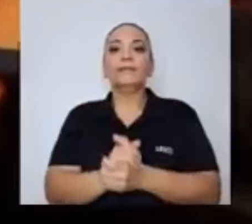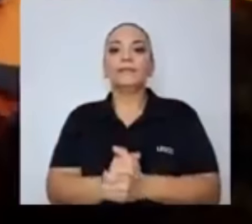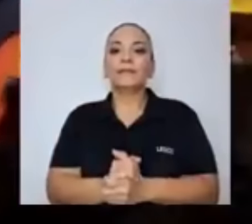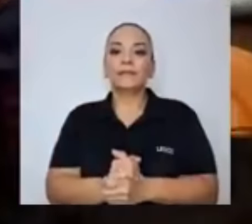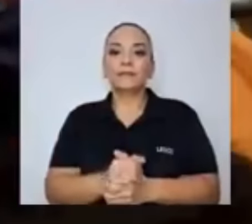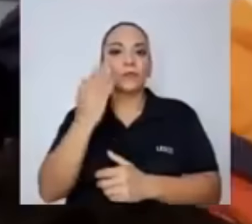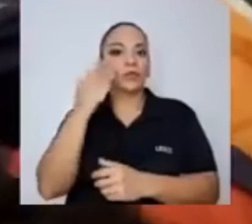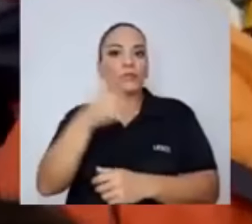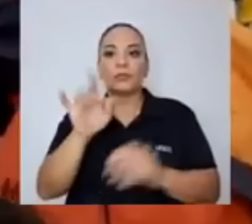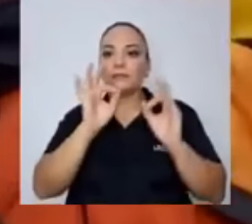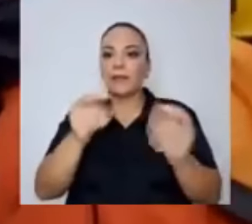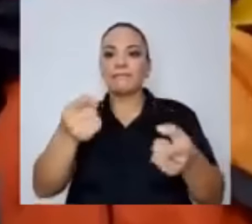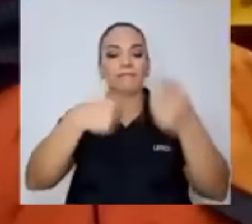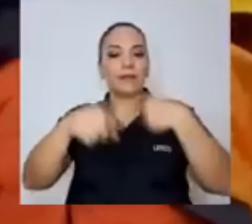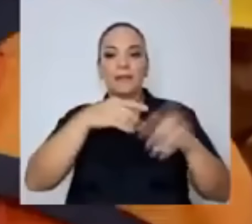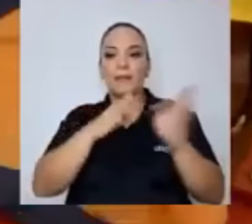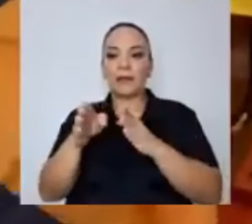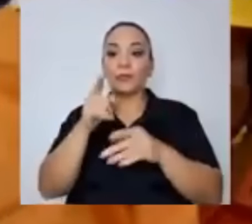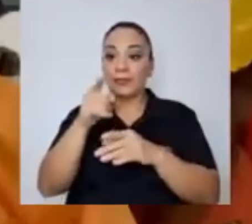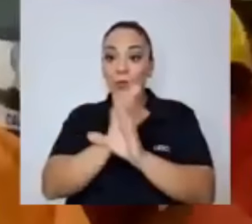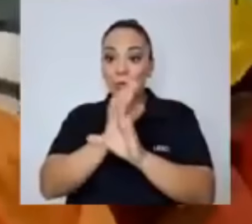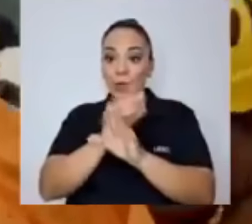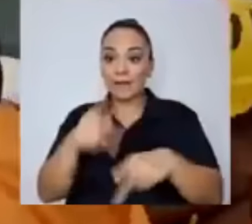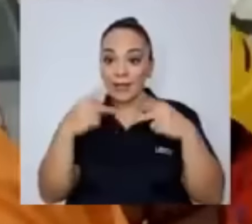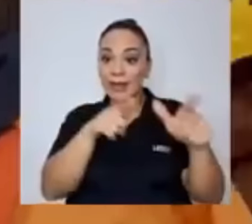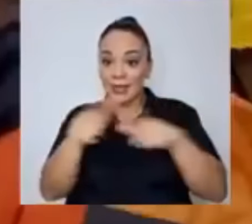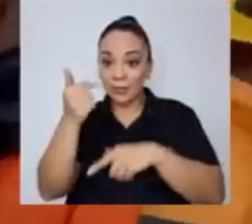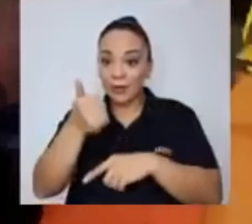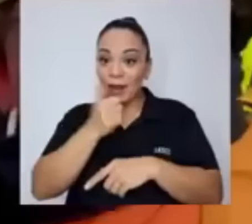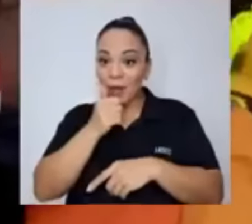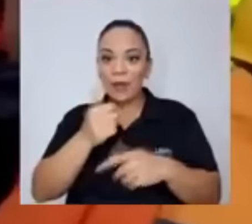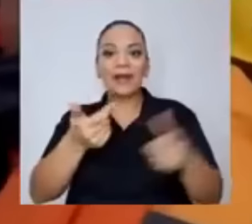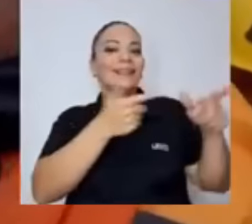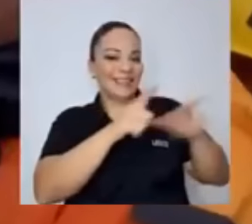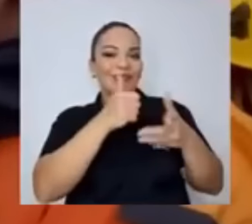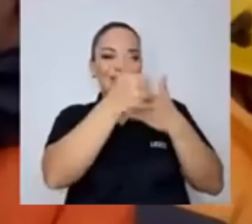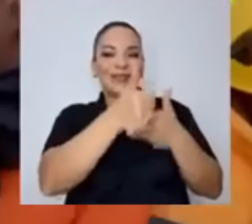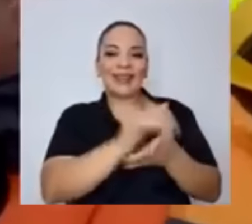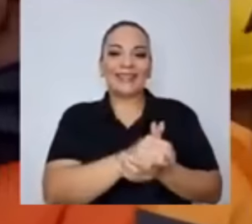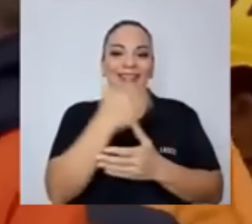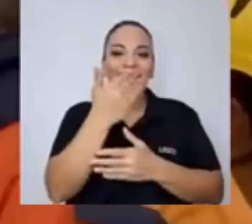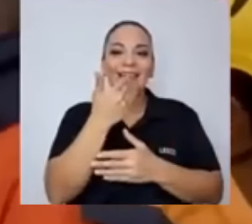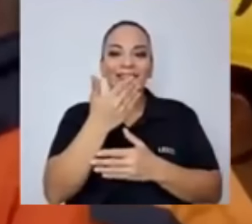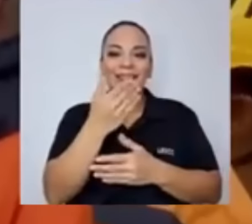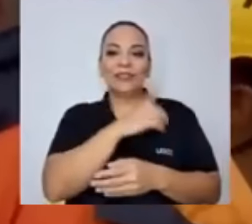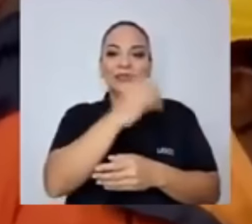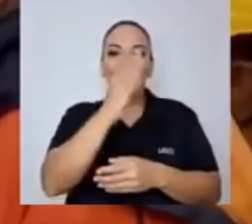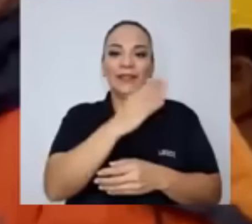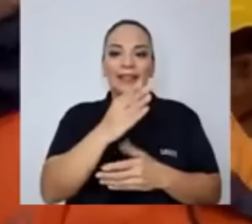muy preparados. Sí. Ese es otro guardavidas. Correcto. ¿Listo para el agua? Listo, para ayudar a lo que se usa. Muchas gracias. Que Dios los